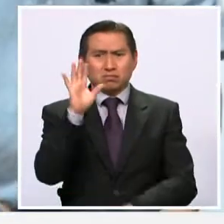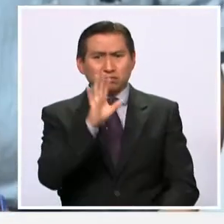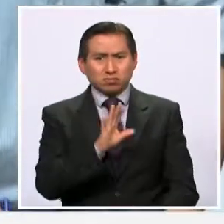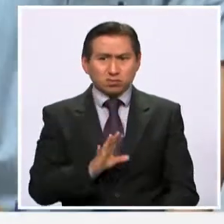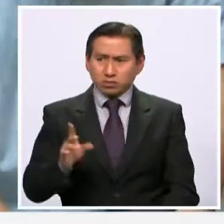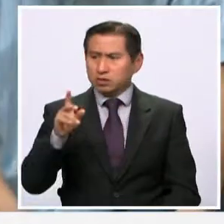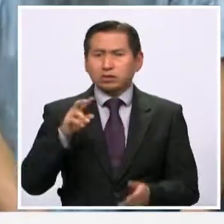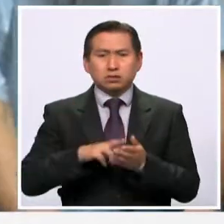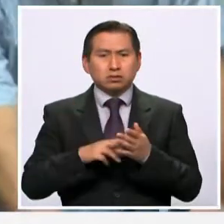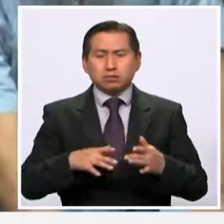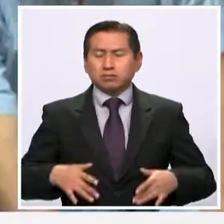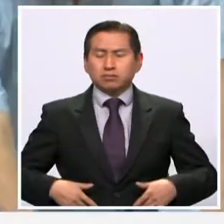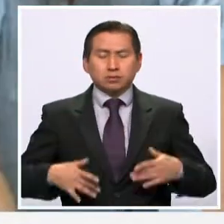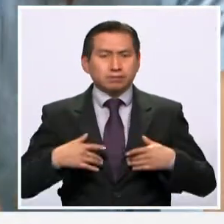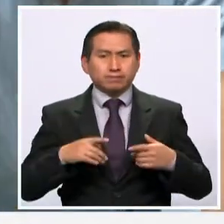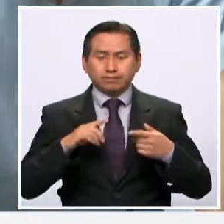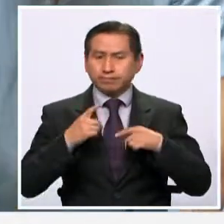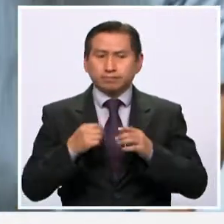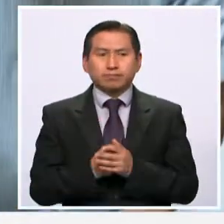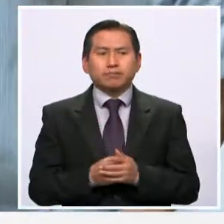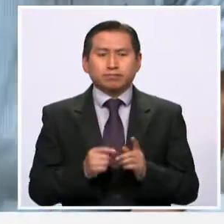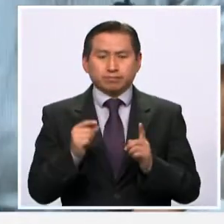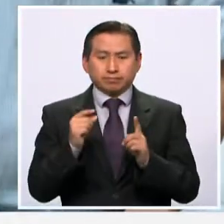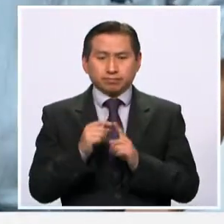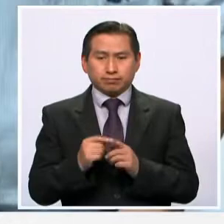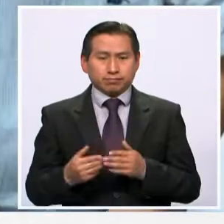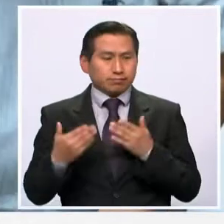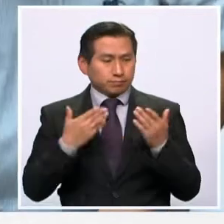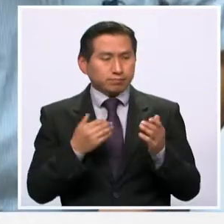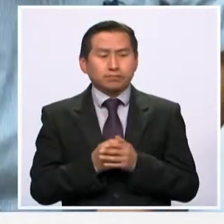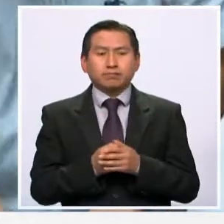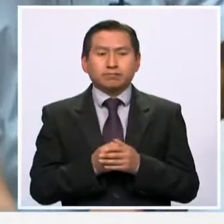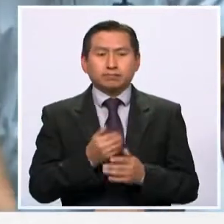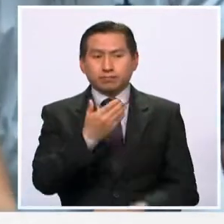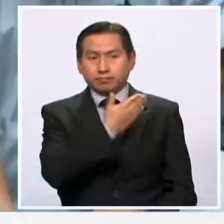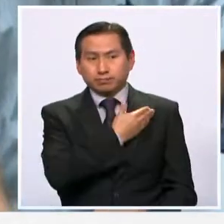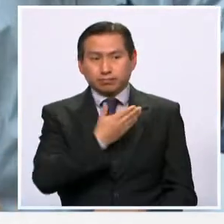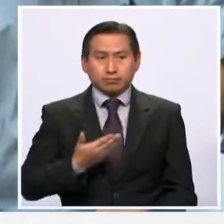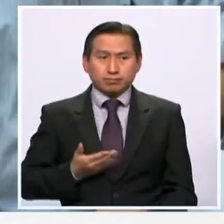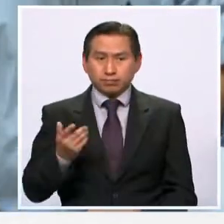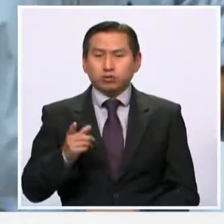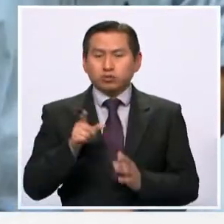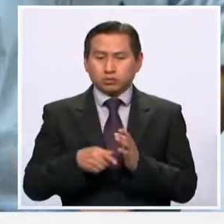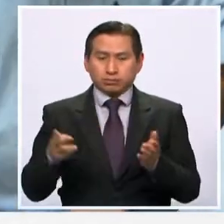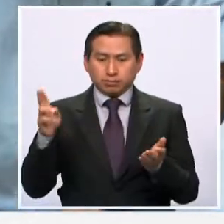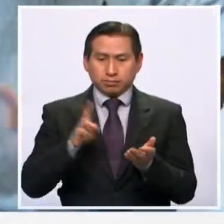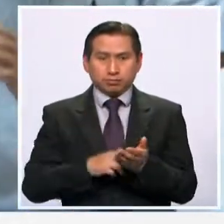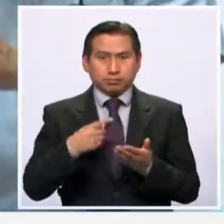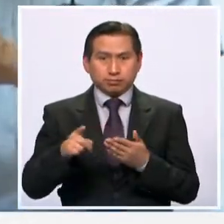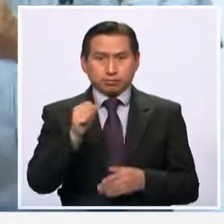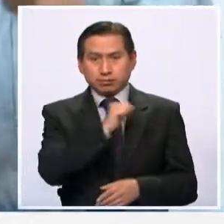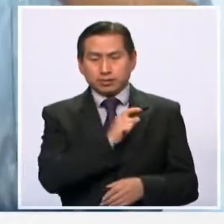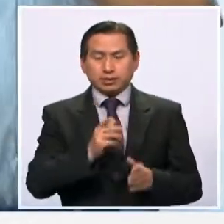una vida que duele. Le paso la voz al presidente para que después promulgue al alcalde. Gracias.